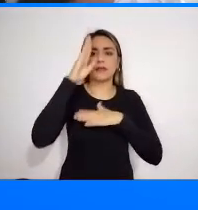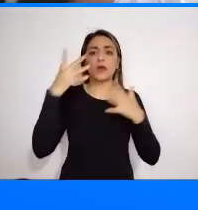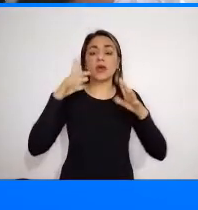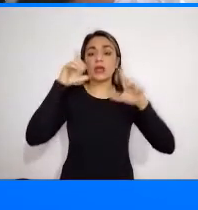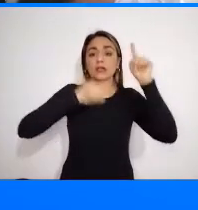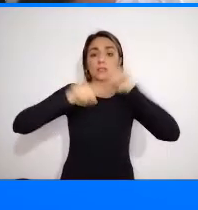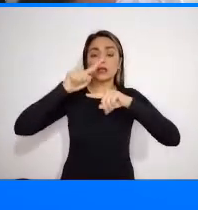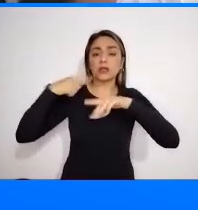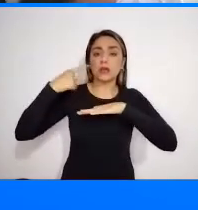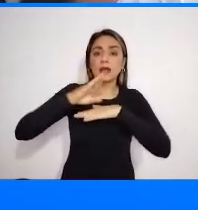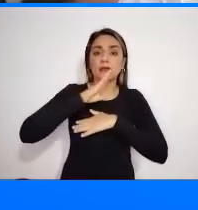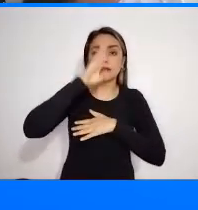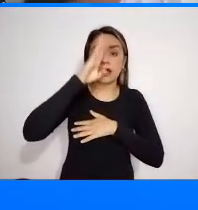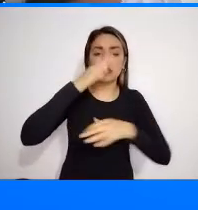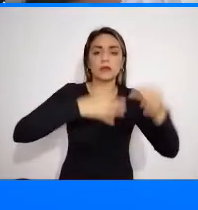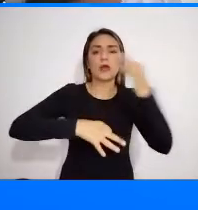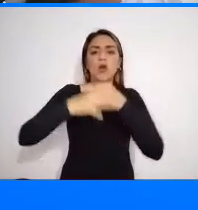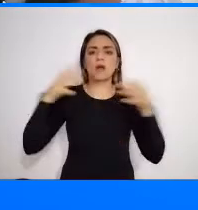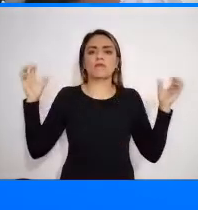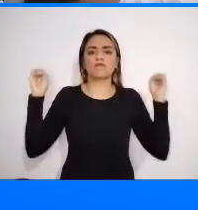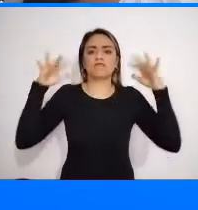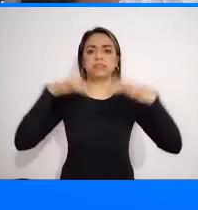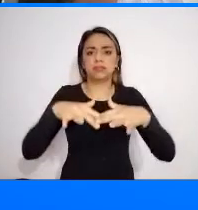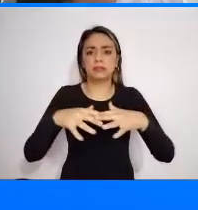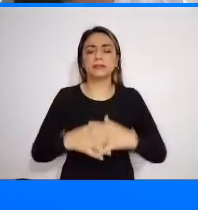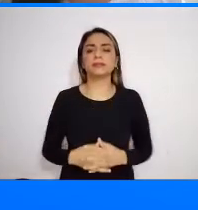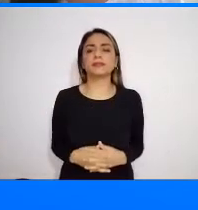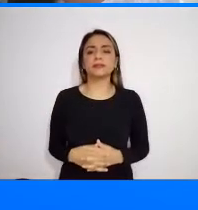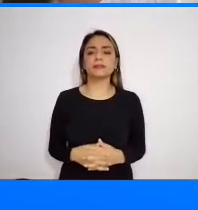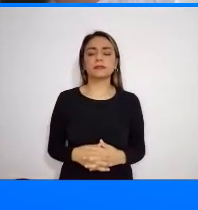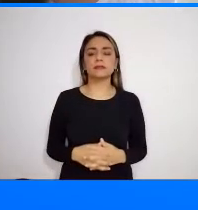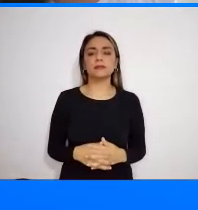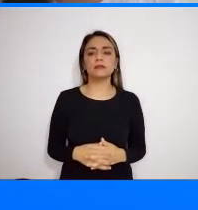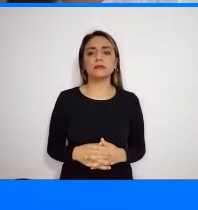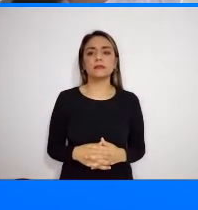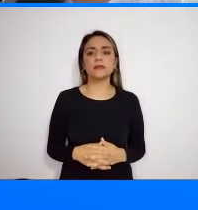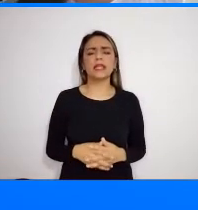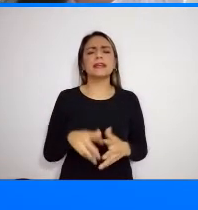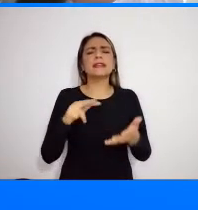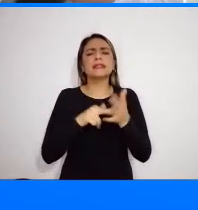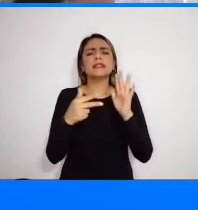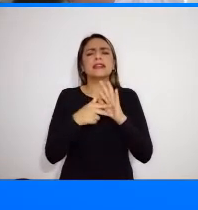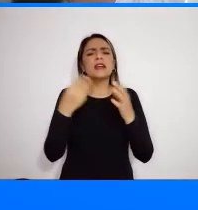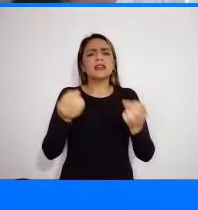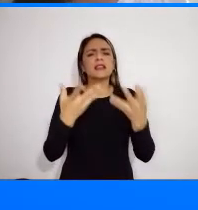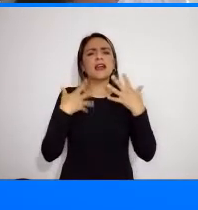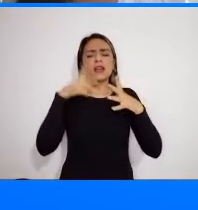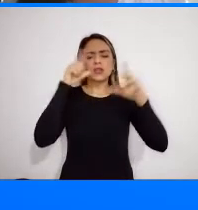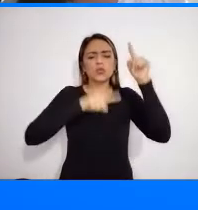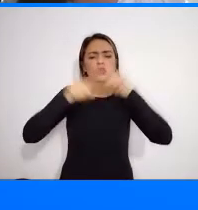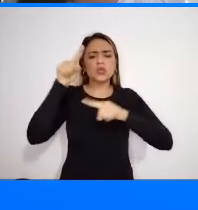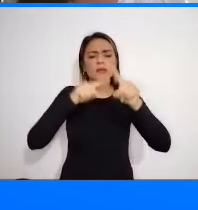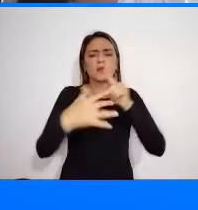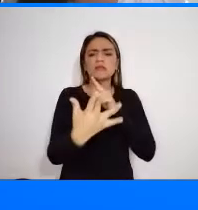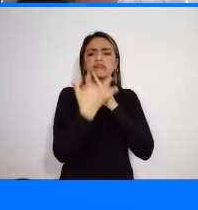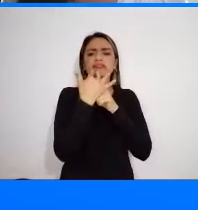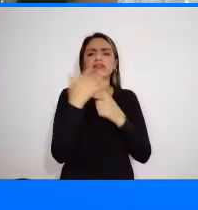turismo tradicional al turismo de masa sobre todo. ¿Qué implicaciones tiene el turismo